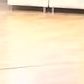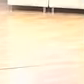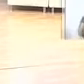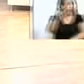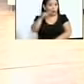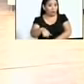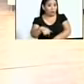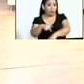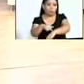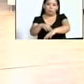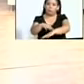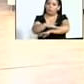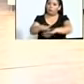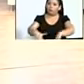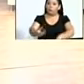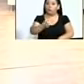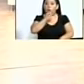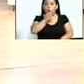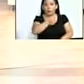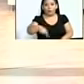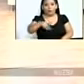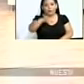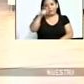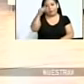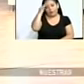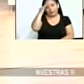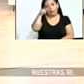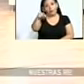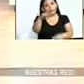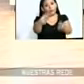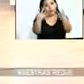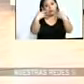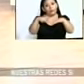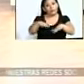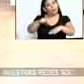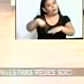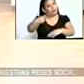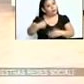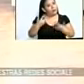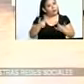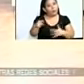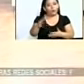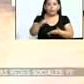Bien, estamos llegando al final de esta entrega de Noticiero Hechos. Como siempre, agradecemos su sintonía. Les esperamos mañana con